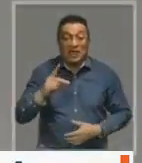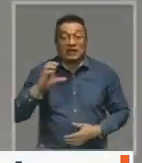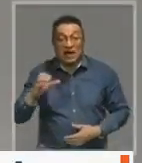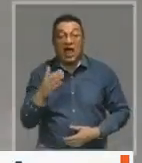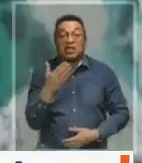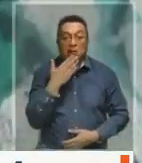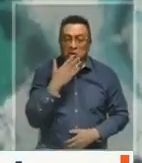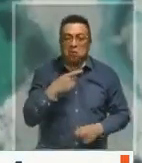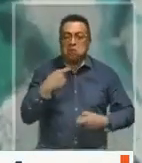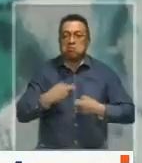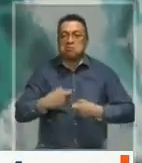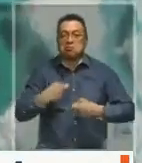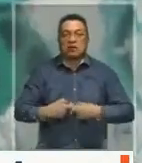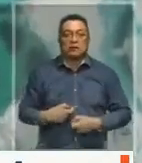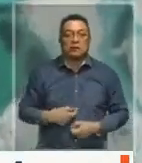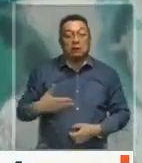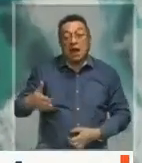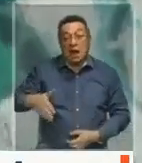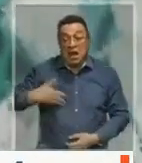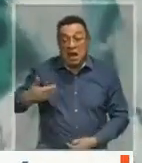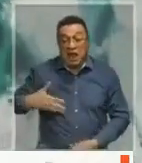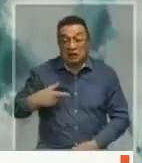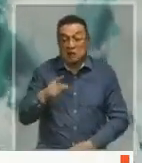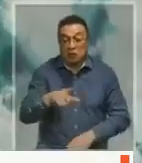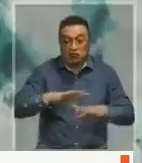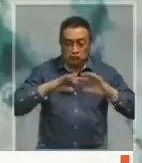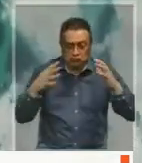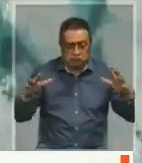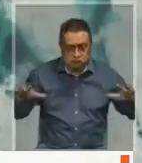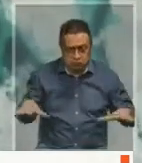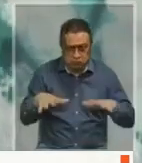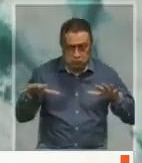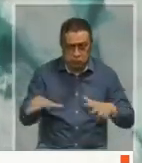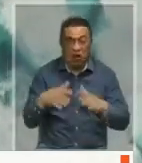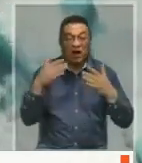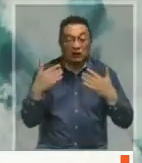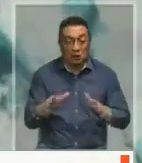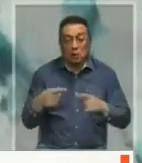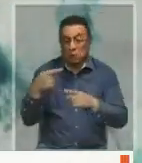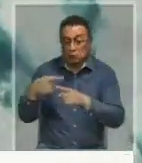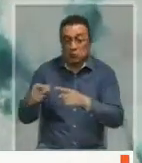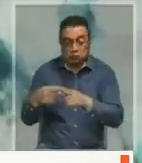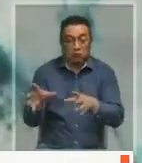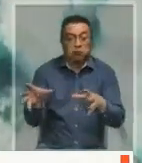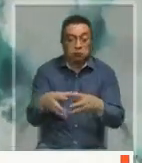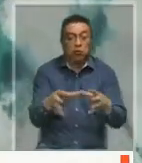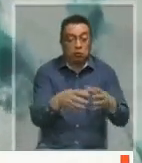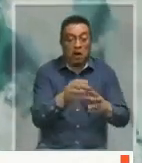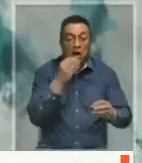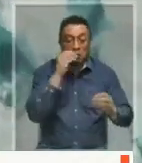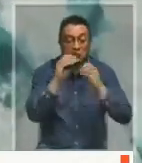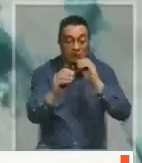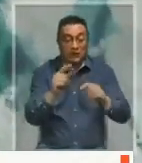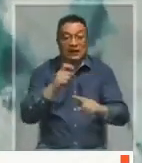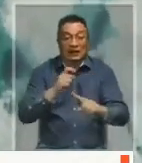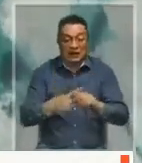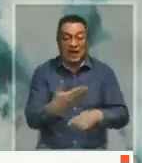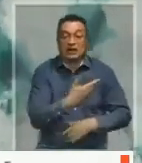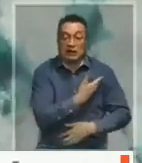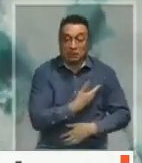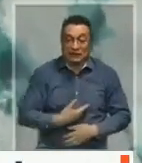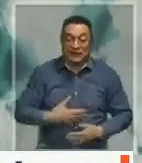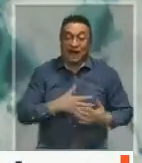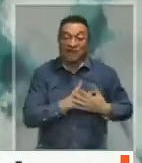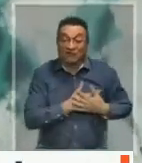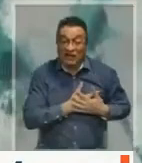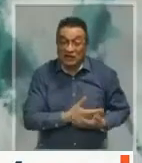tampoco cede. Es una lástima que a pesar de todos los esfuerzos que se han hecho desde distintos sectores, incluido el llamado de la expresidenta